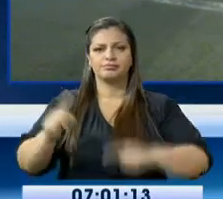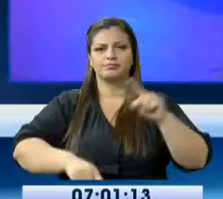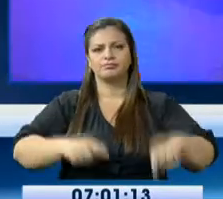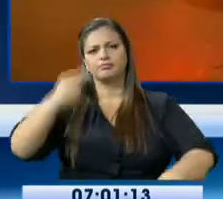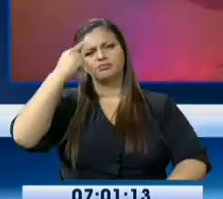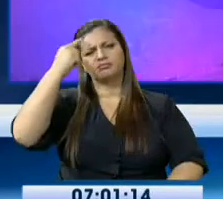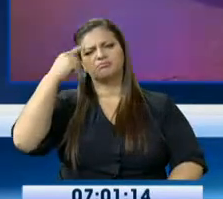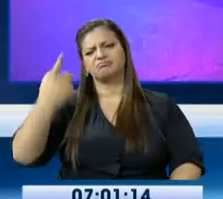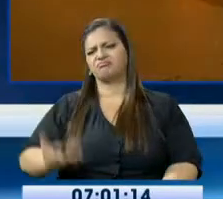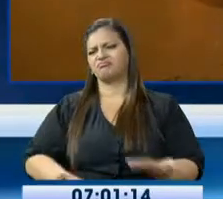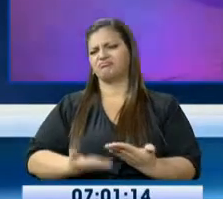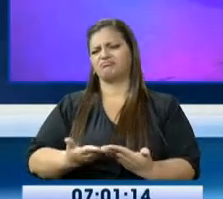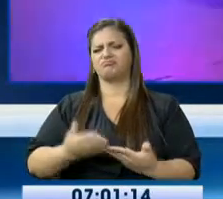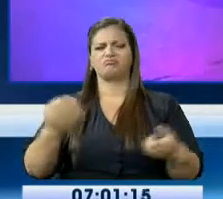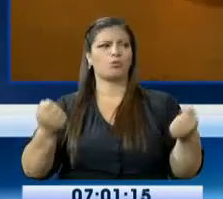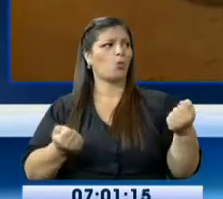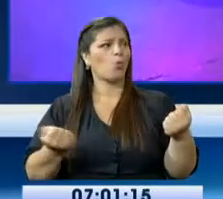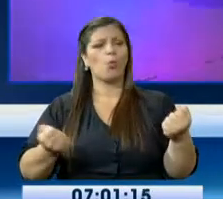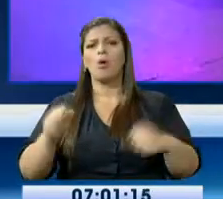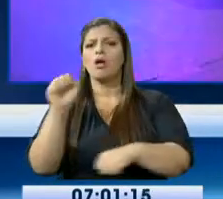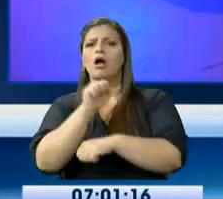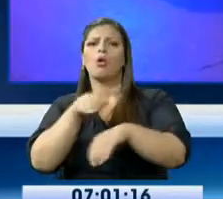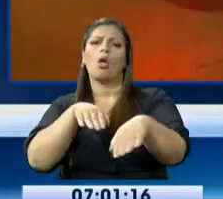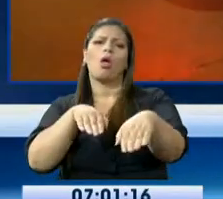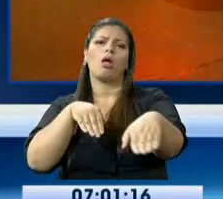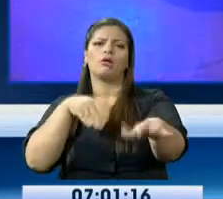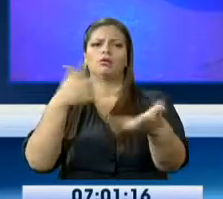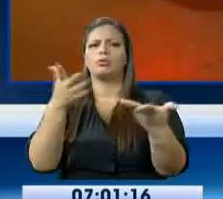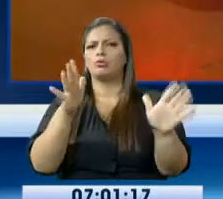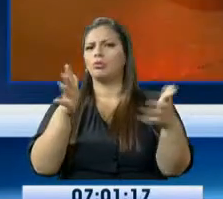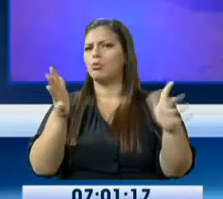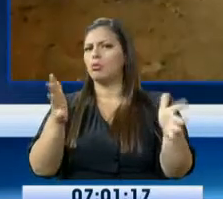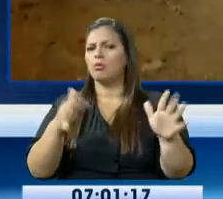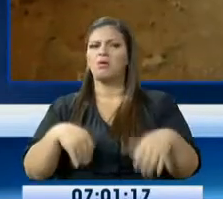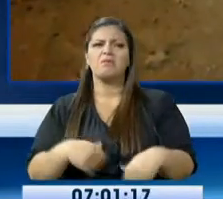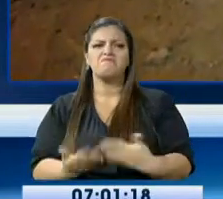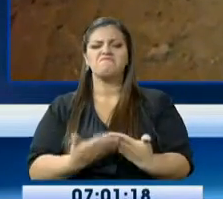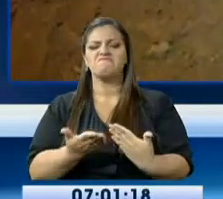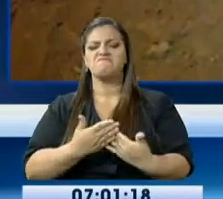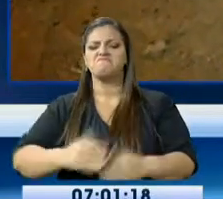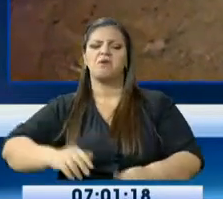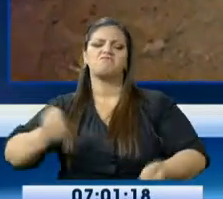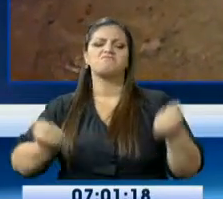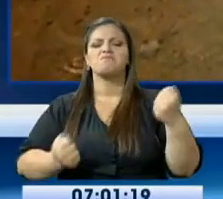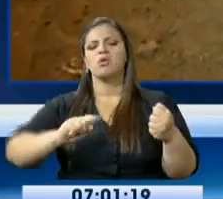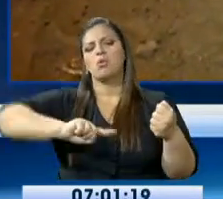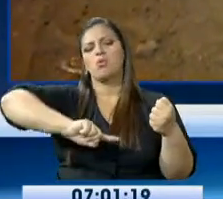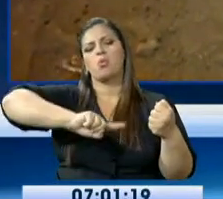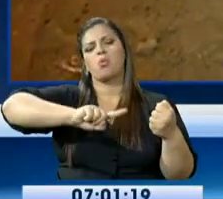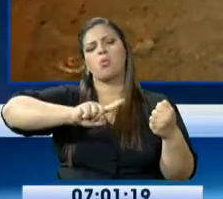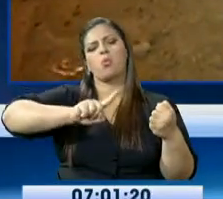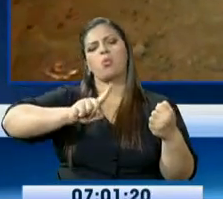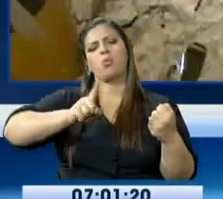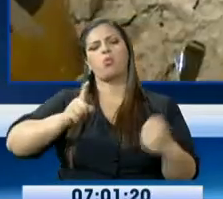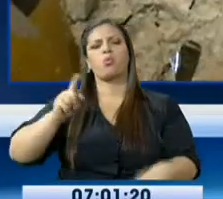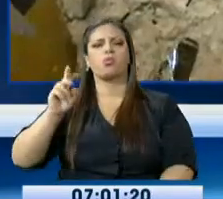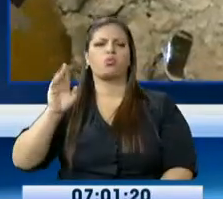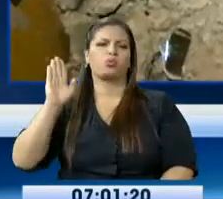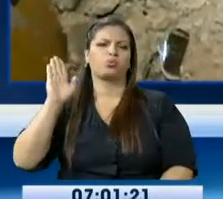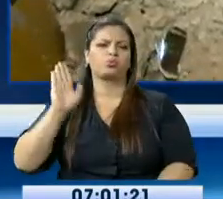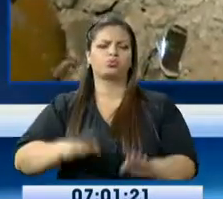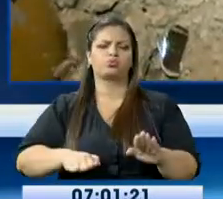que no existe tampoco nadie alrededor de uno. Es verdad. Entonces vuelan, van como bólidos y ahí está el resultado. Es una lástima.